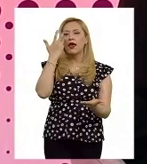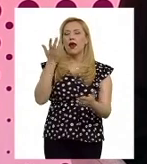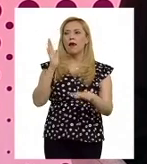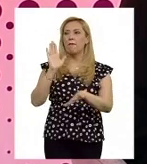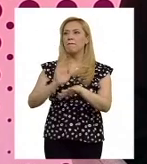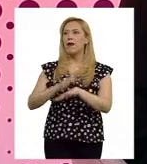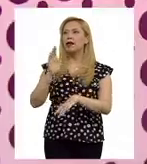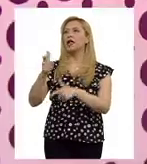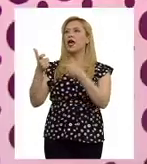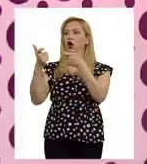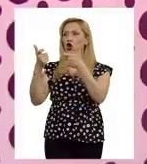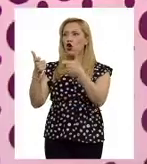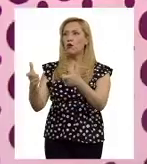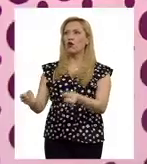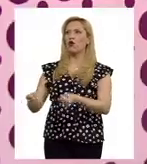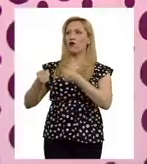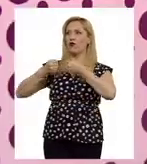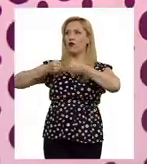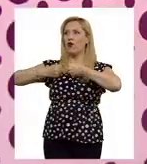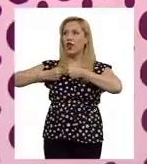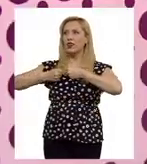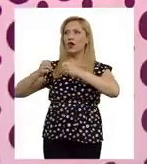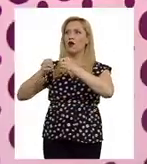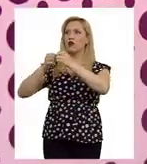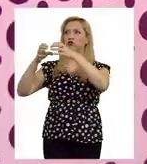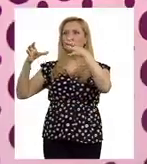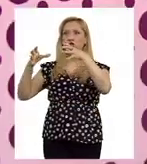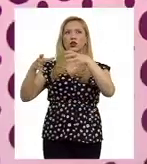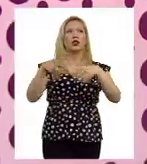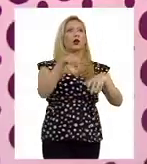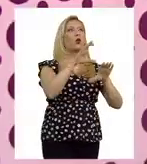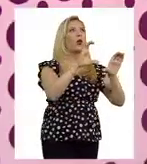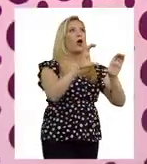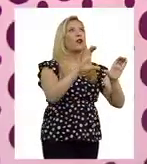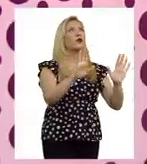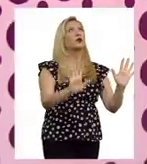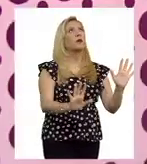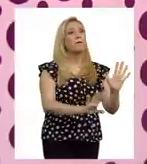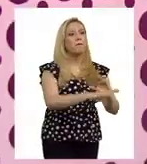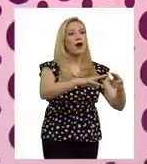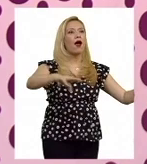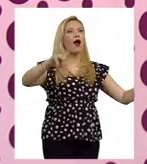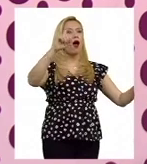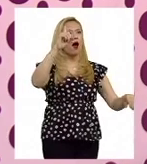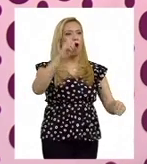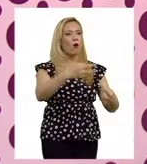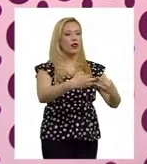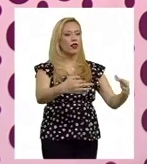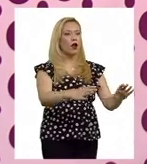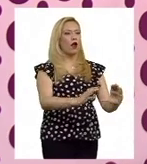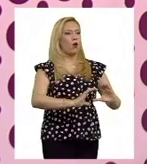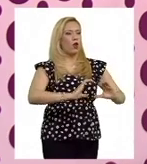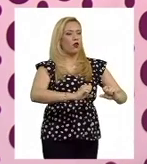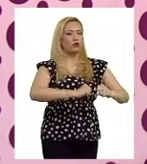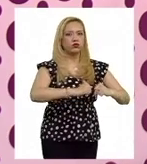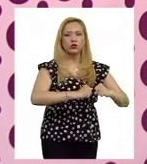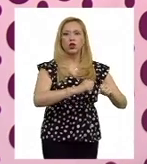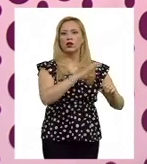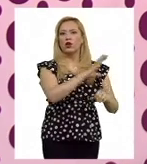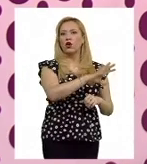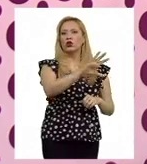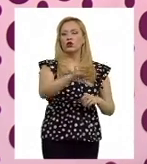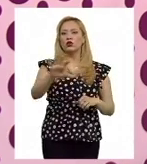estructuras económicas, sociales, ambientales y de seguridad ciudadana de territorios, con el